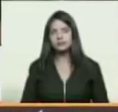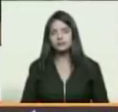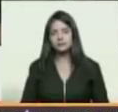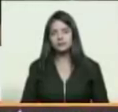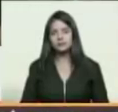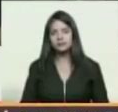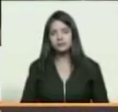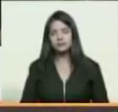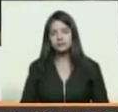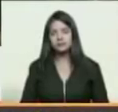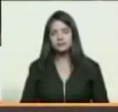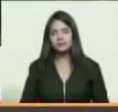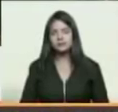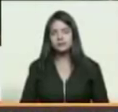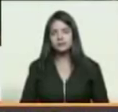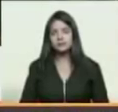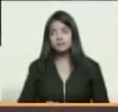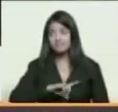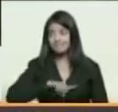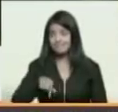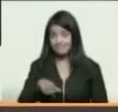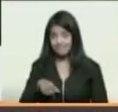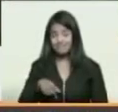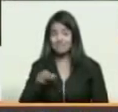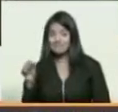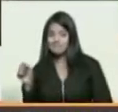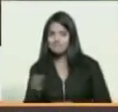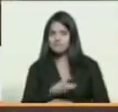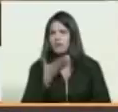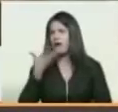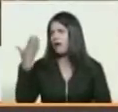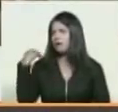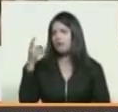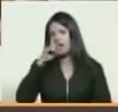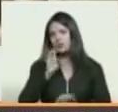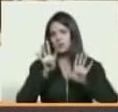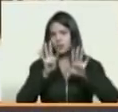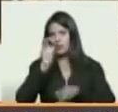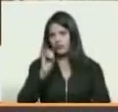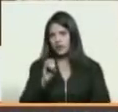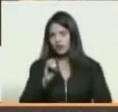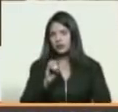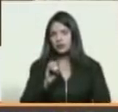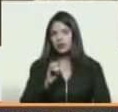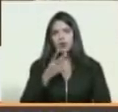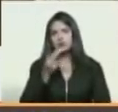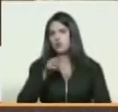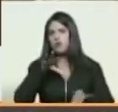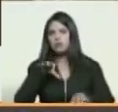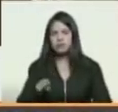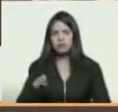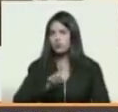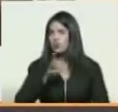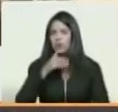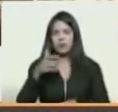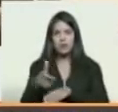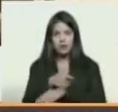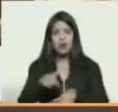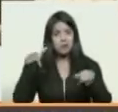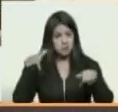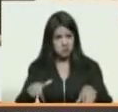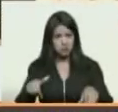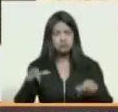Al neoliberalismo lo derrotamos en los noventas sin estar en el poder. Claro que vamos a